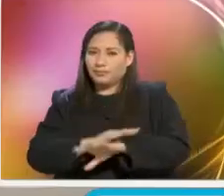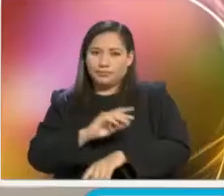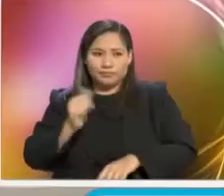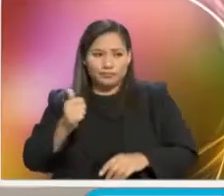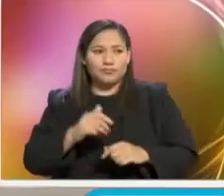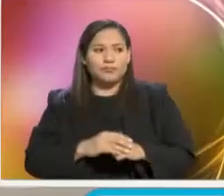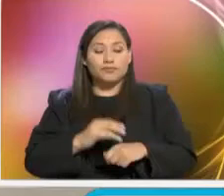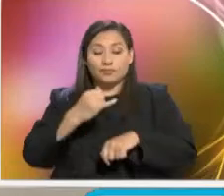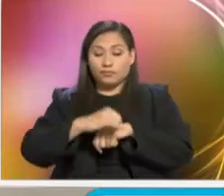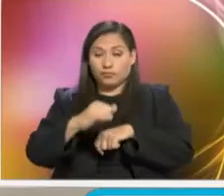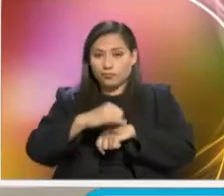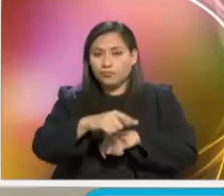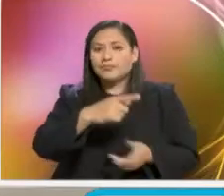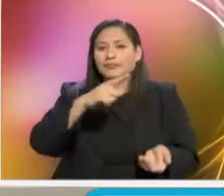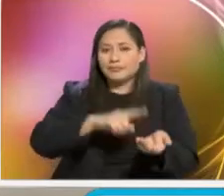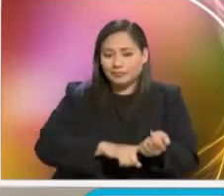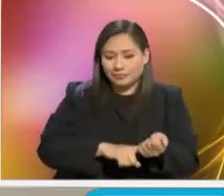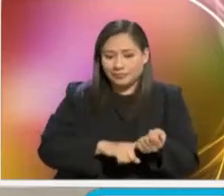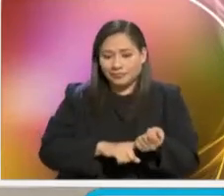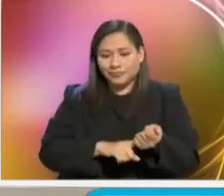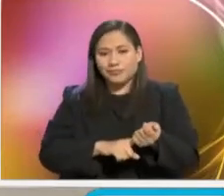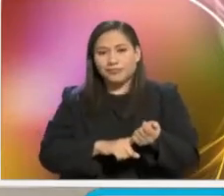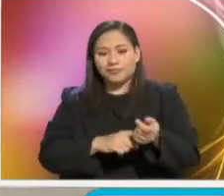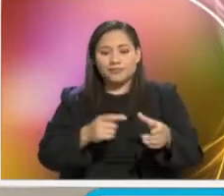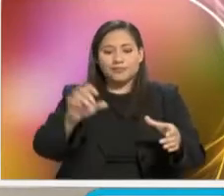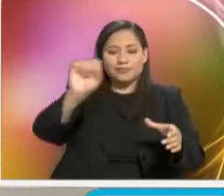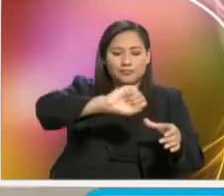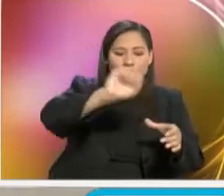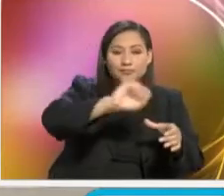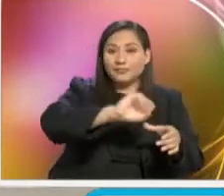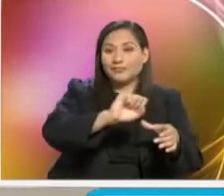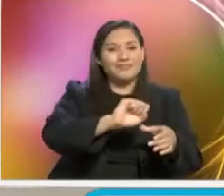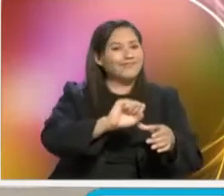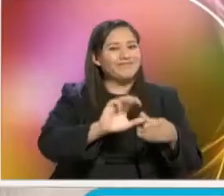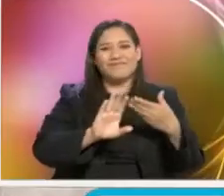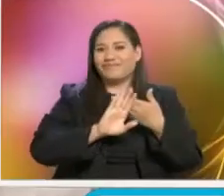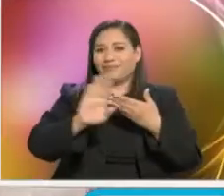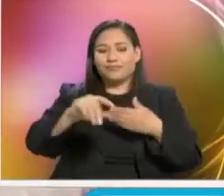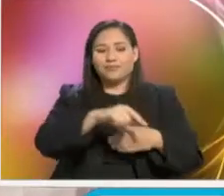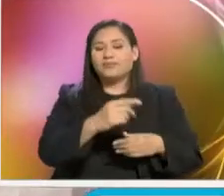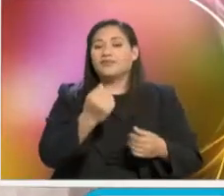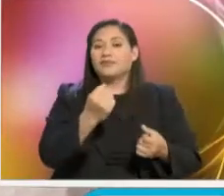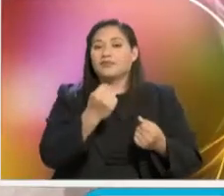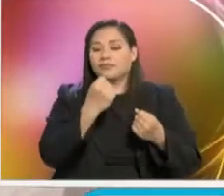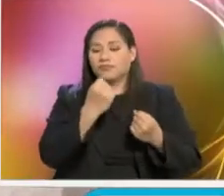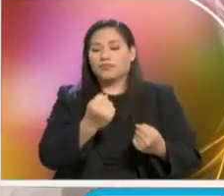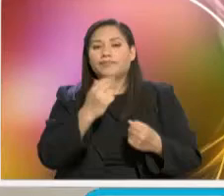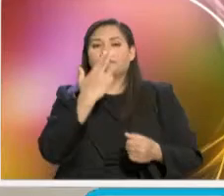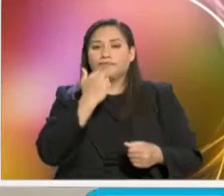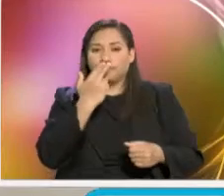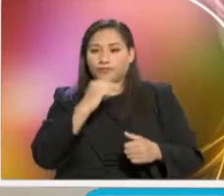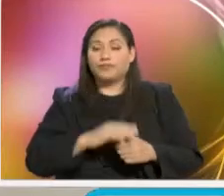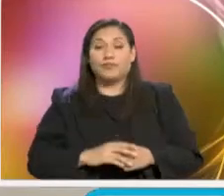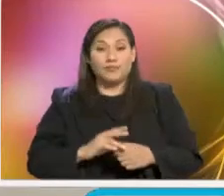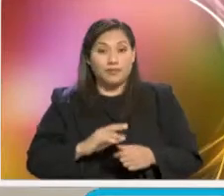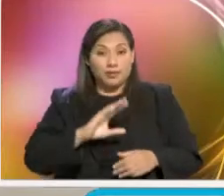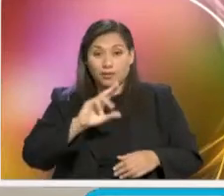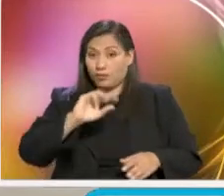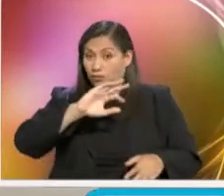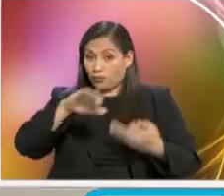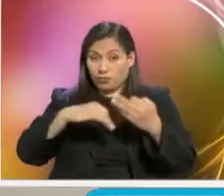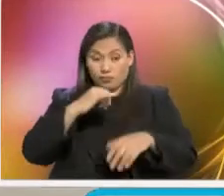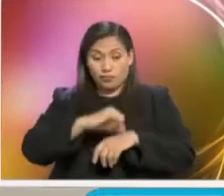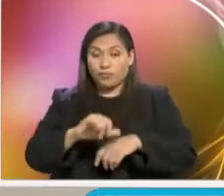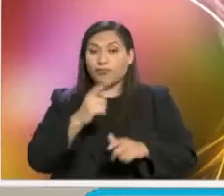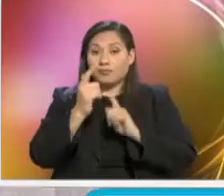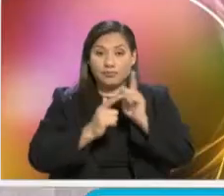de estos yogurts que tienen cereal al ladito. Eviten esas combinaciones porque son shots de azúcar. Entonces, no todos los yogurts griegos son